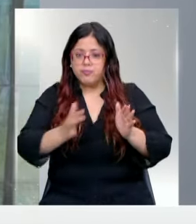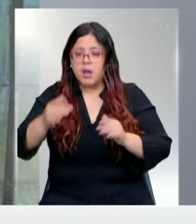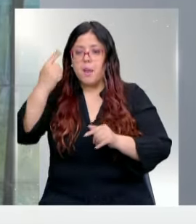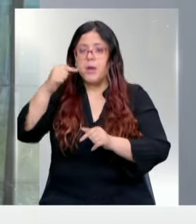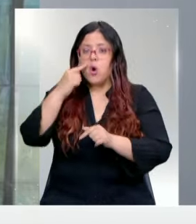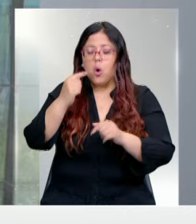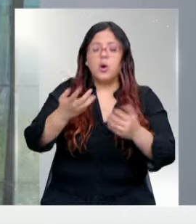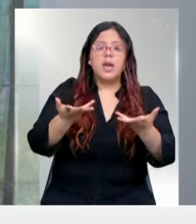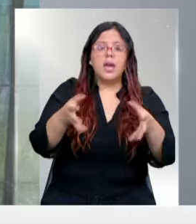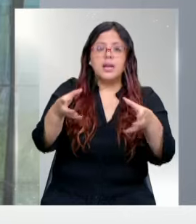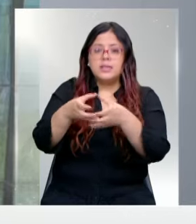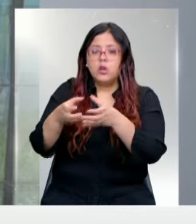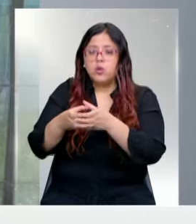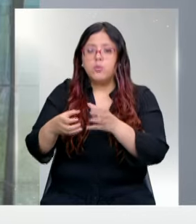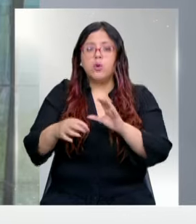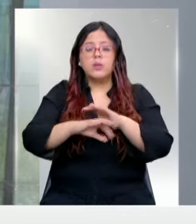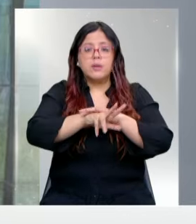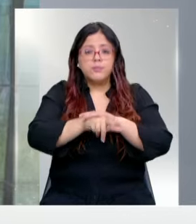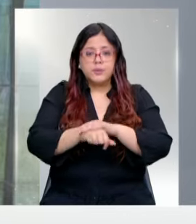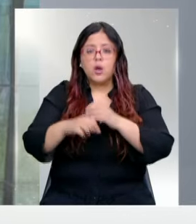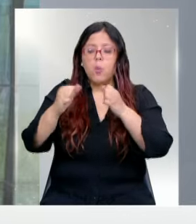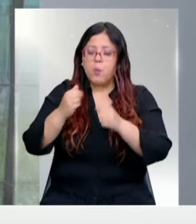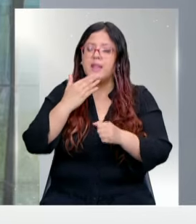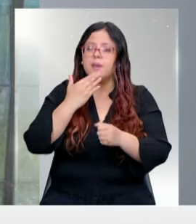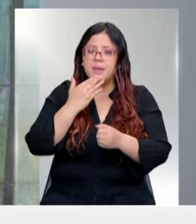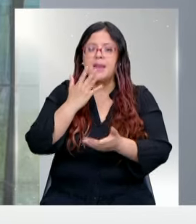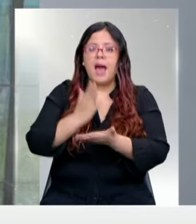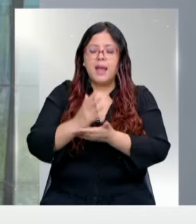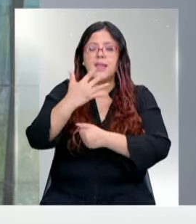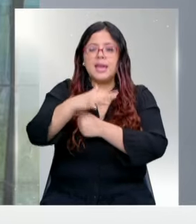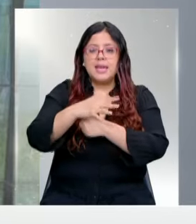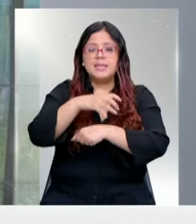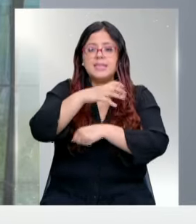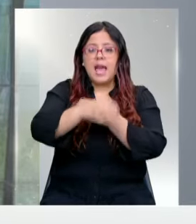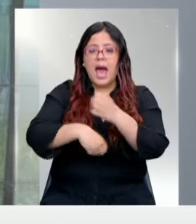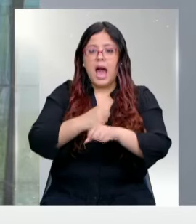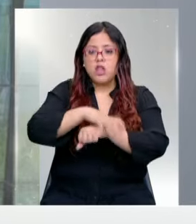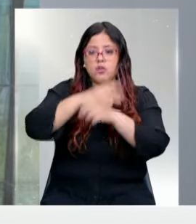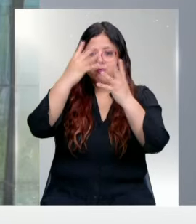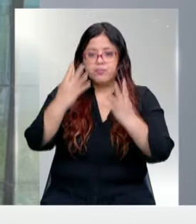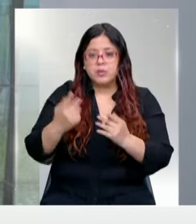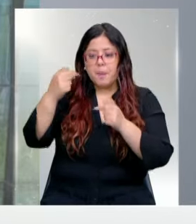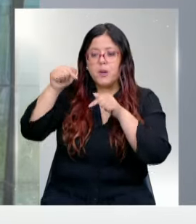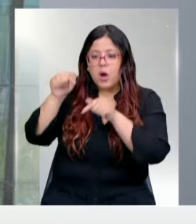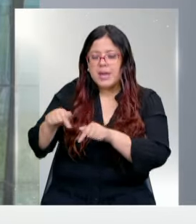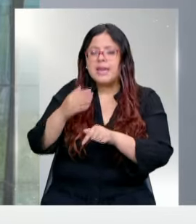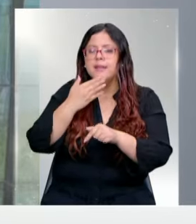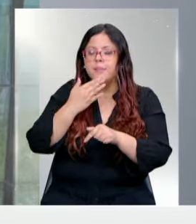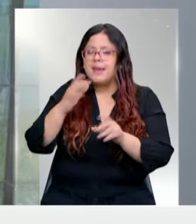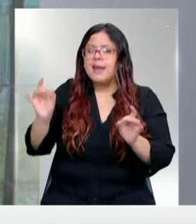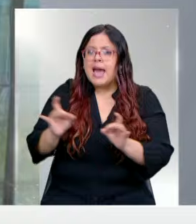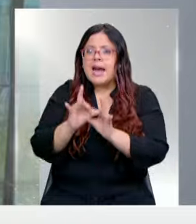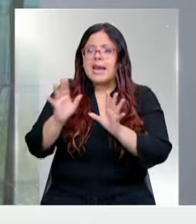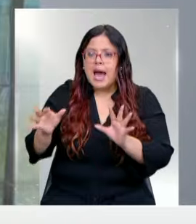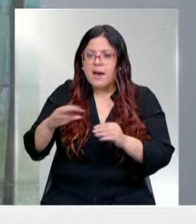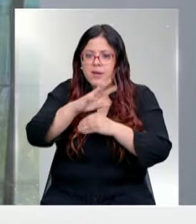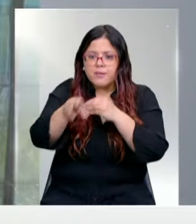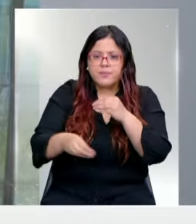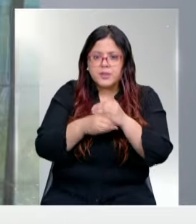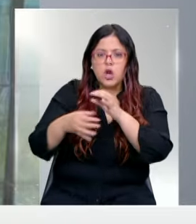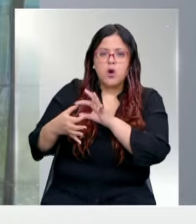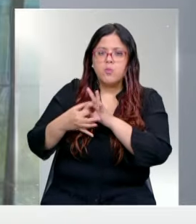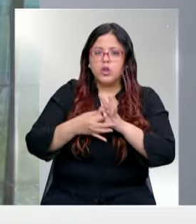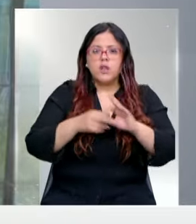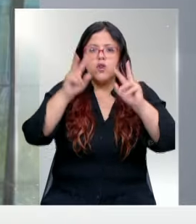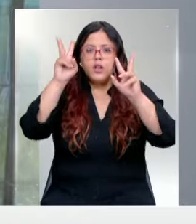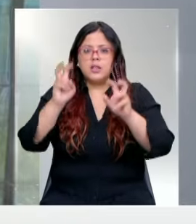de agrupaciones delictivas, pudiese llegar a los 15 años de presidio. Circunstancia que en este caso se ve además agravada por incurrir la agravante